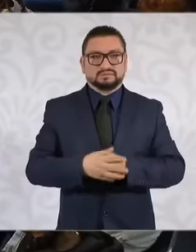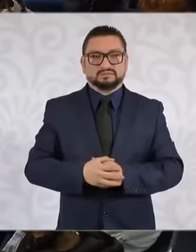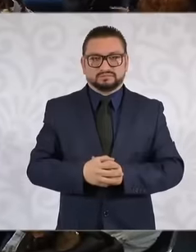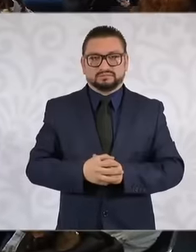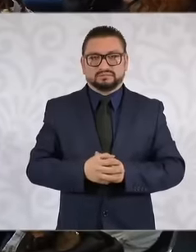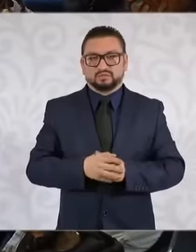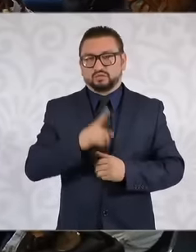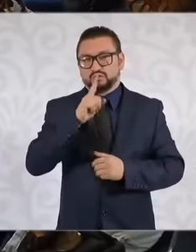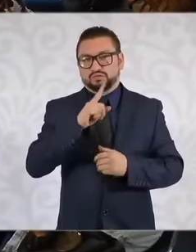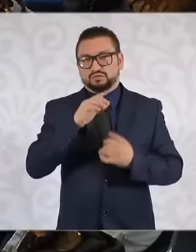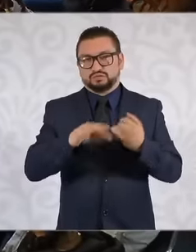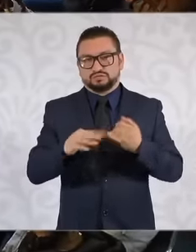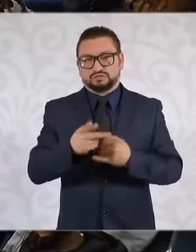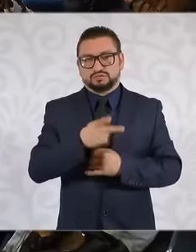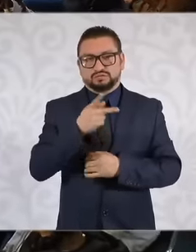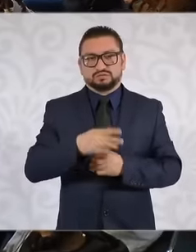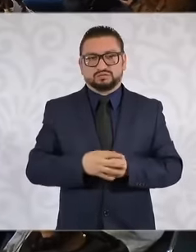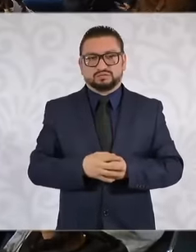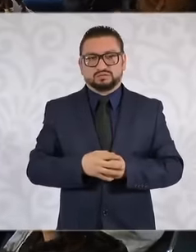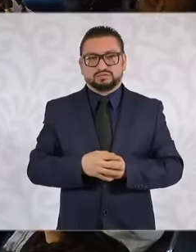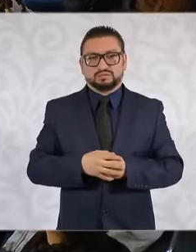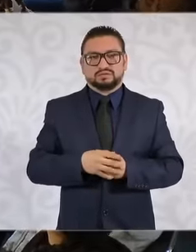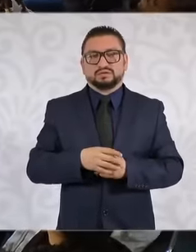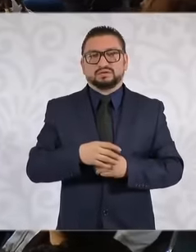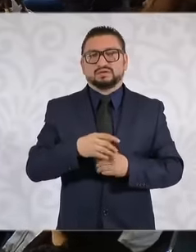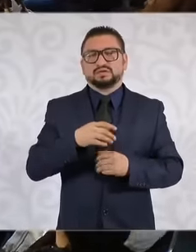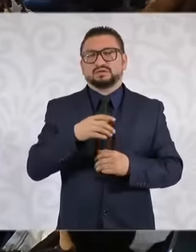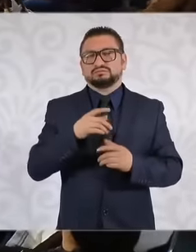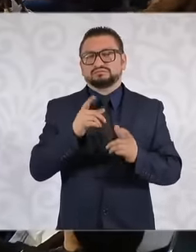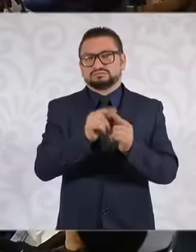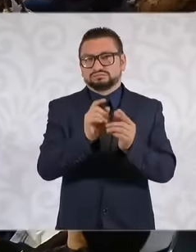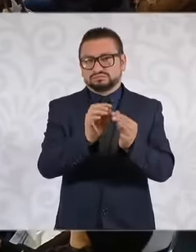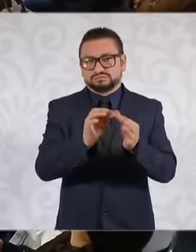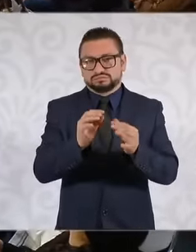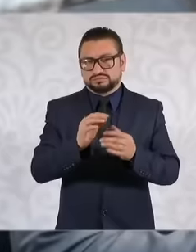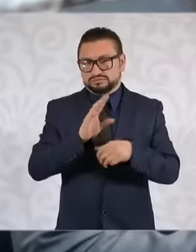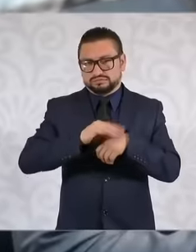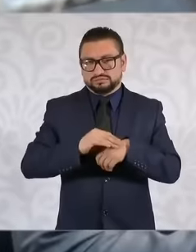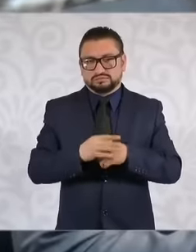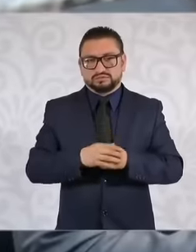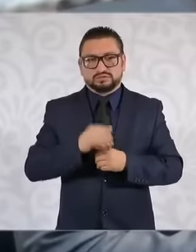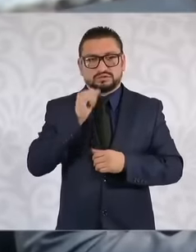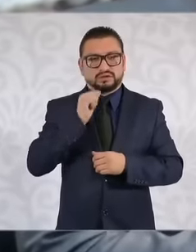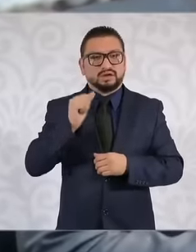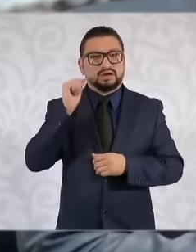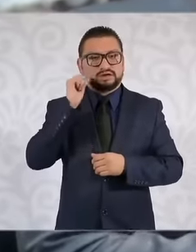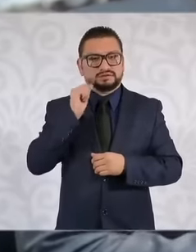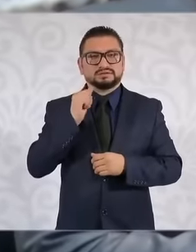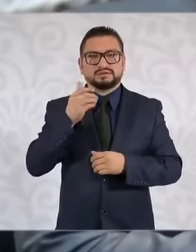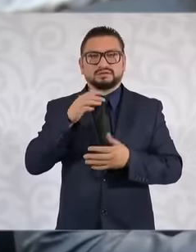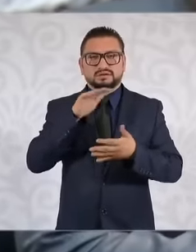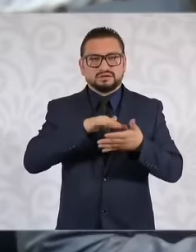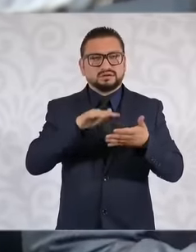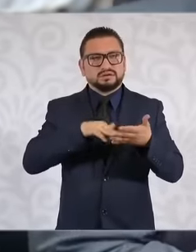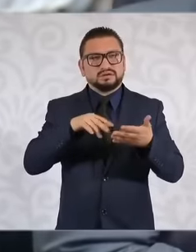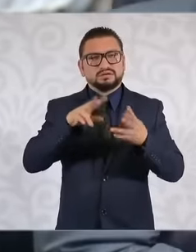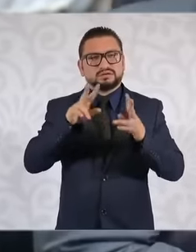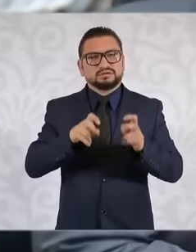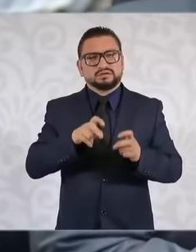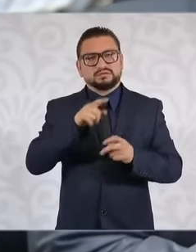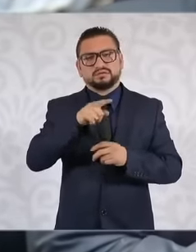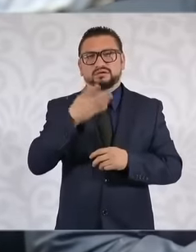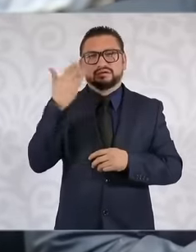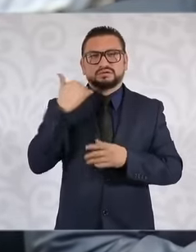más. Yo nada más 5. Quisiera precisarle, Presidenta, si me lo permite. Ayer como que hubo muchas lecturas en torno a lo que